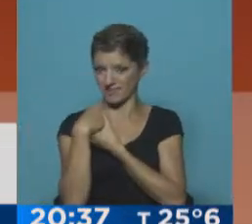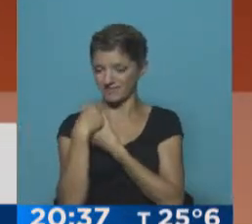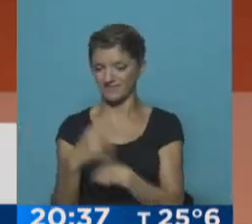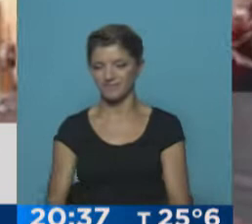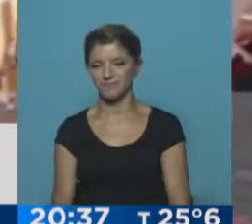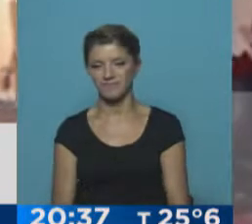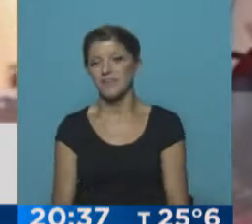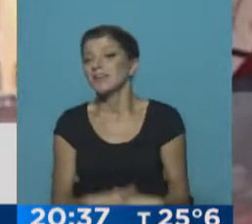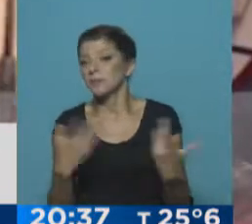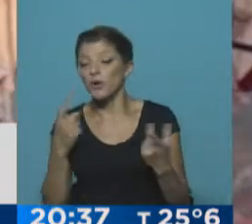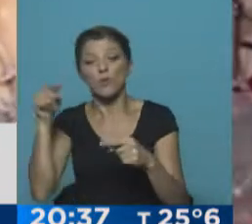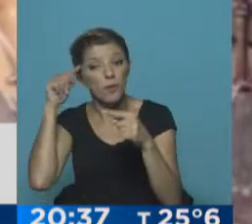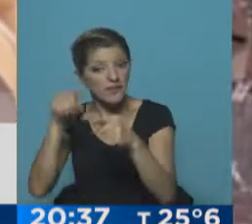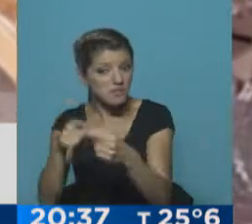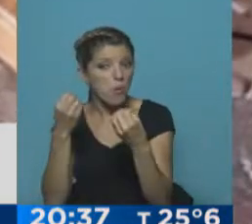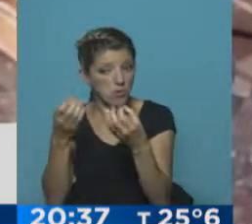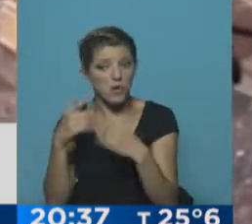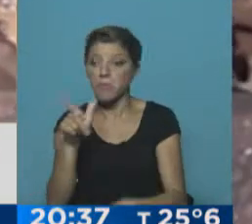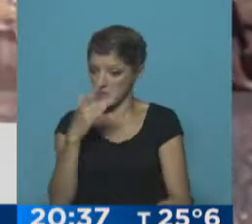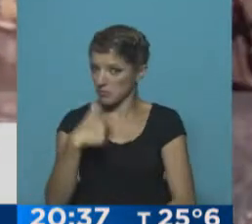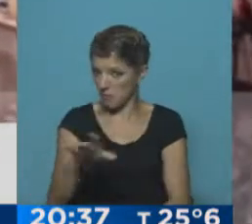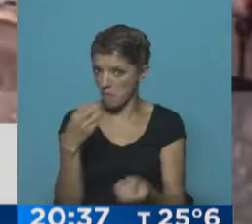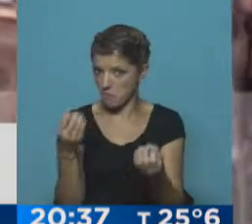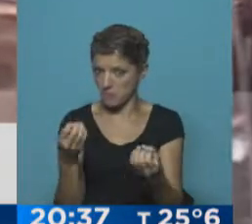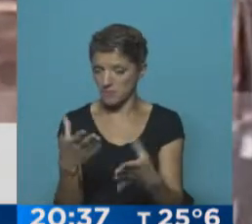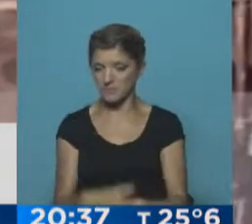y bueno, con una buena causa, así que me parece que va a estar bueno.